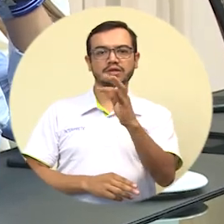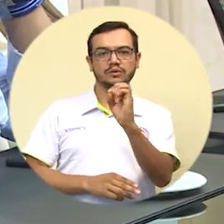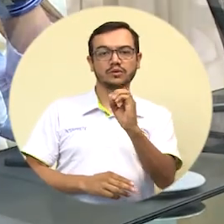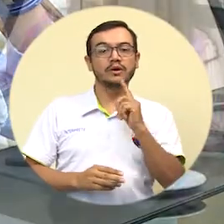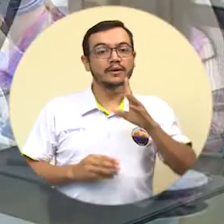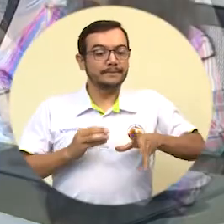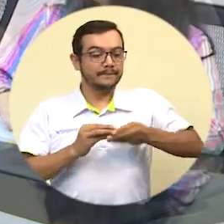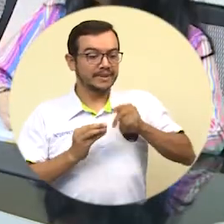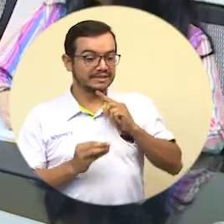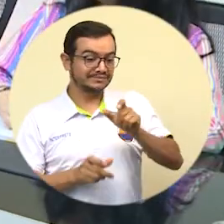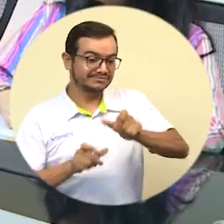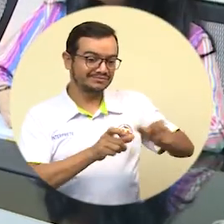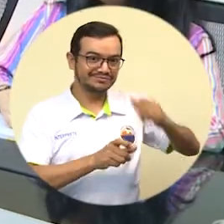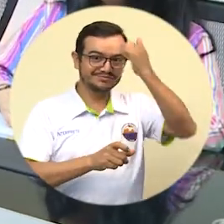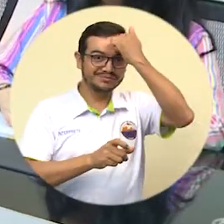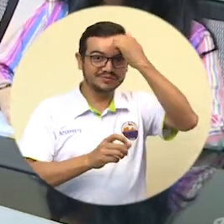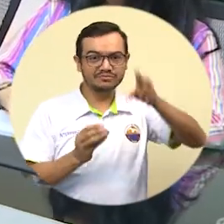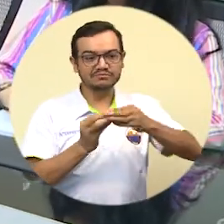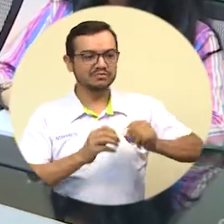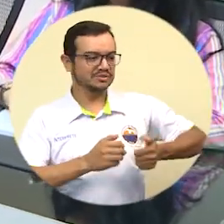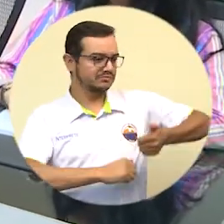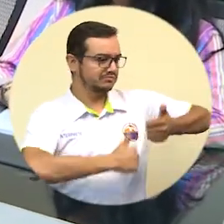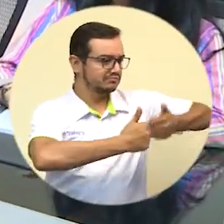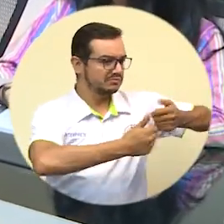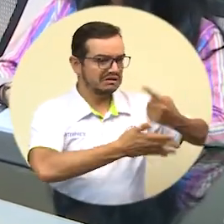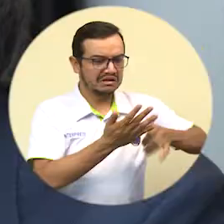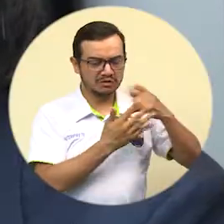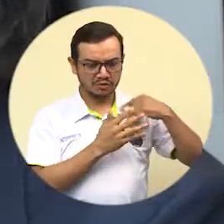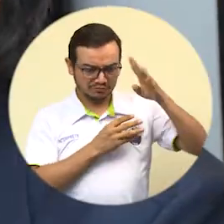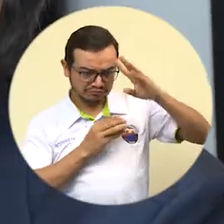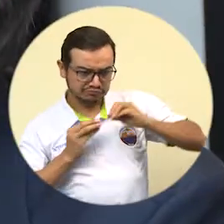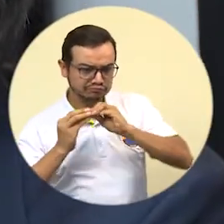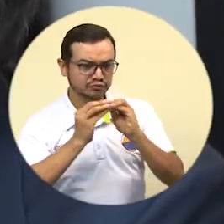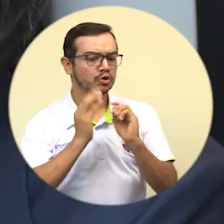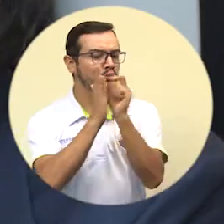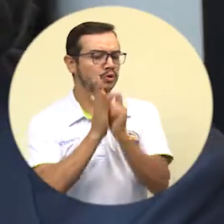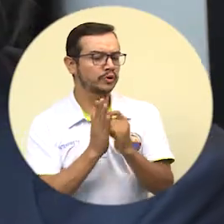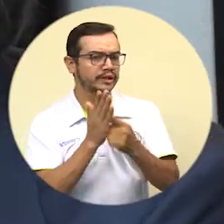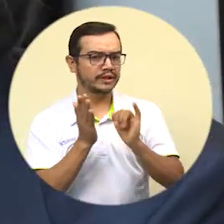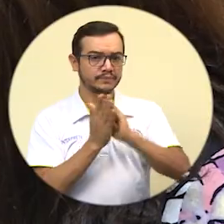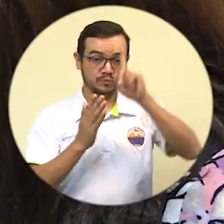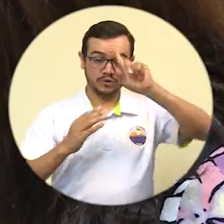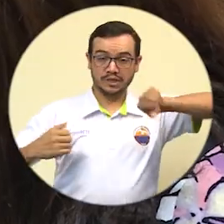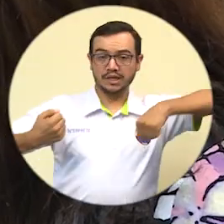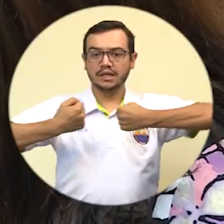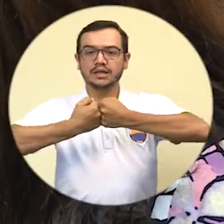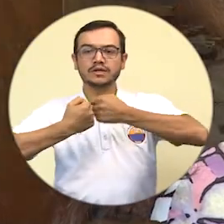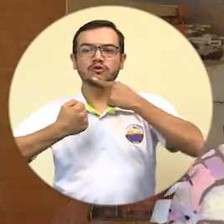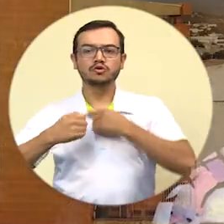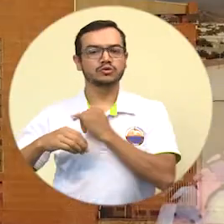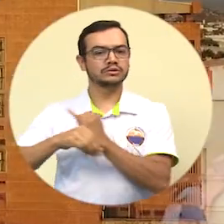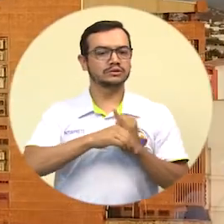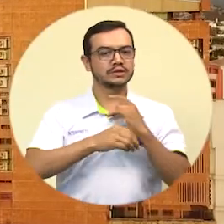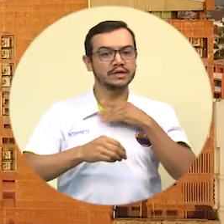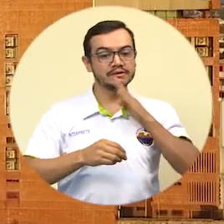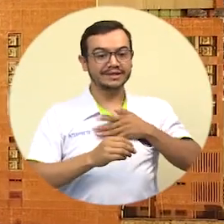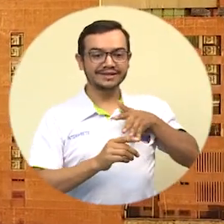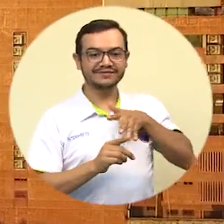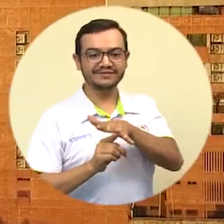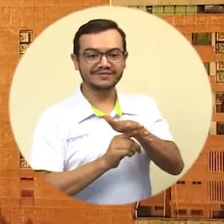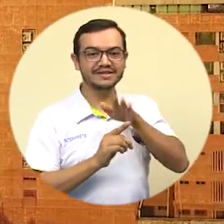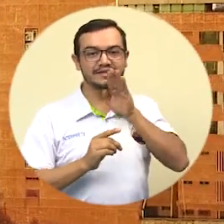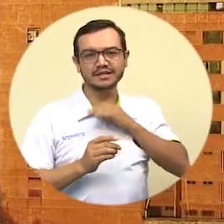como directivos y docentes de la institución, se plantearon diferentes puntos en pro del desarrollo de una alianza interinstitucional que